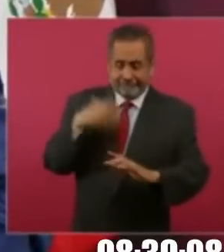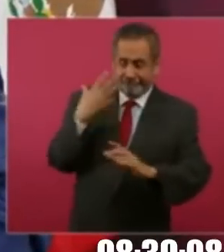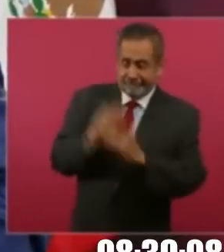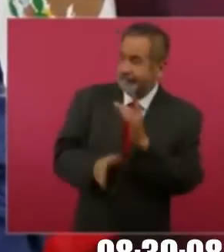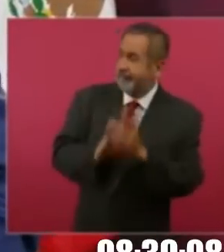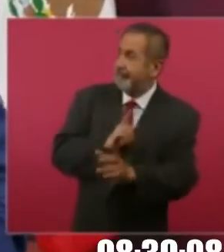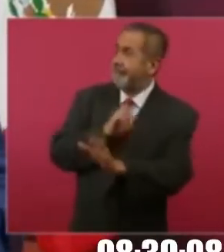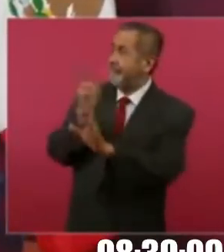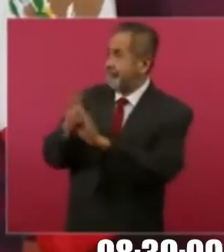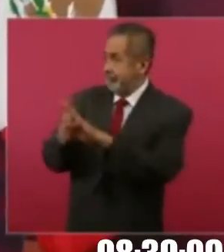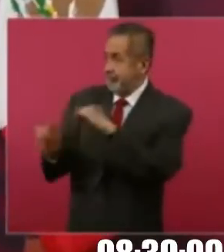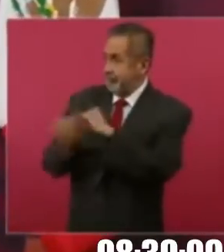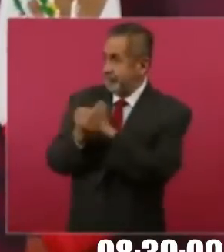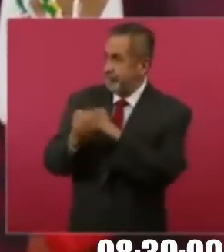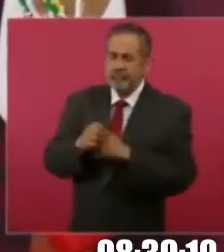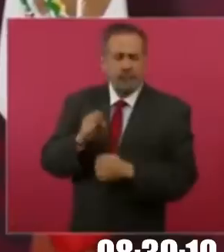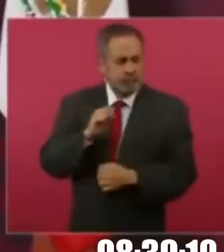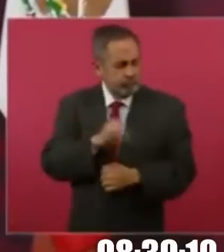por dinero